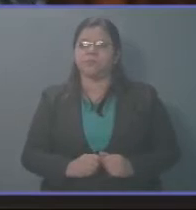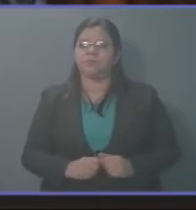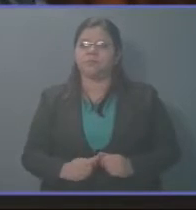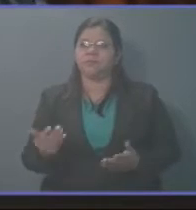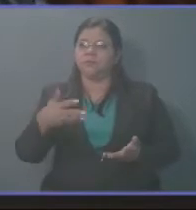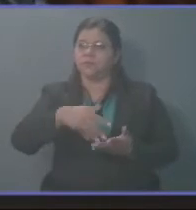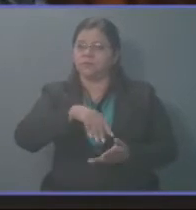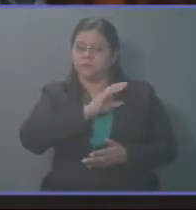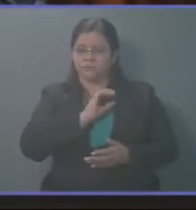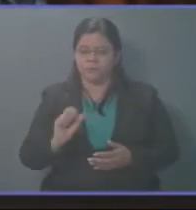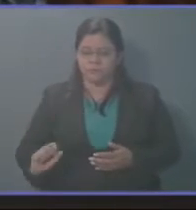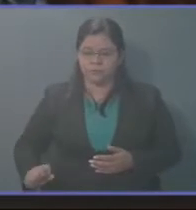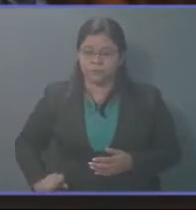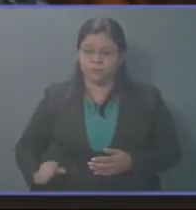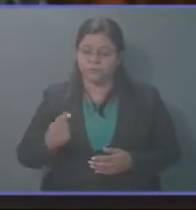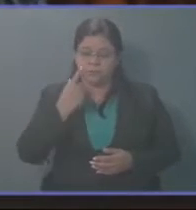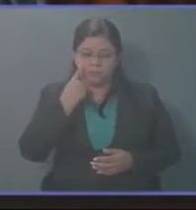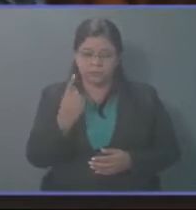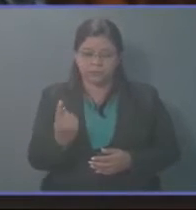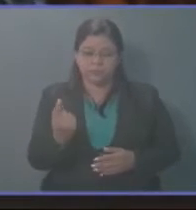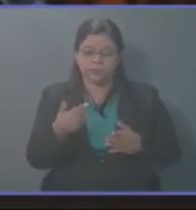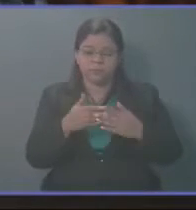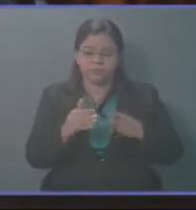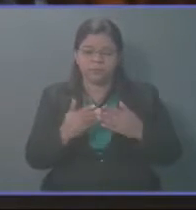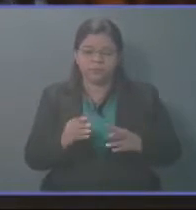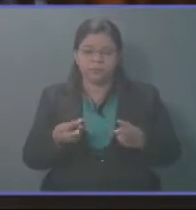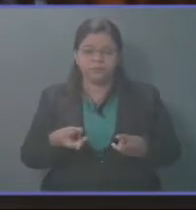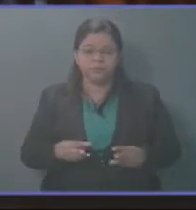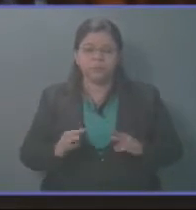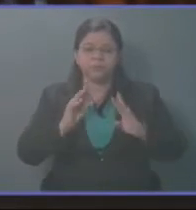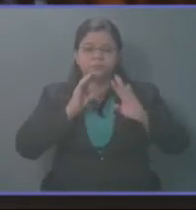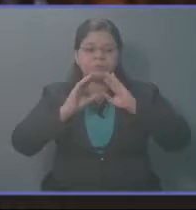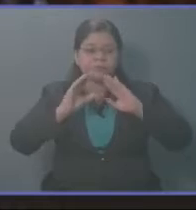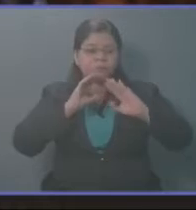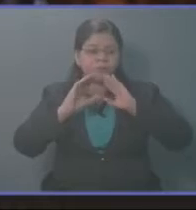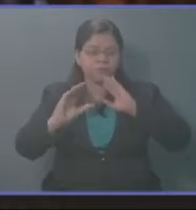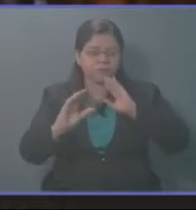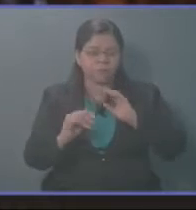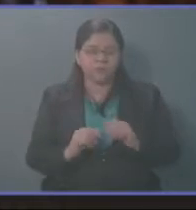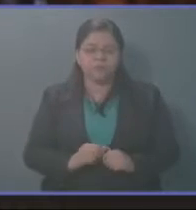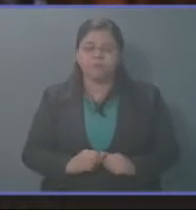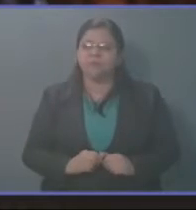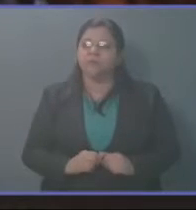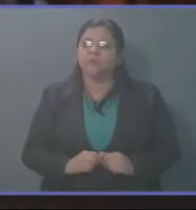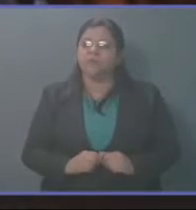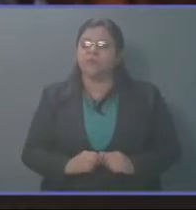pueblo salvadoreño que nos observan por los diferentes medios de comunicación.